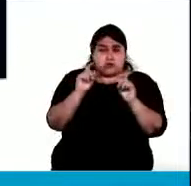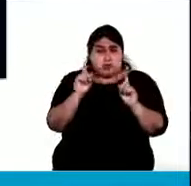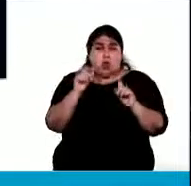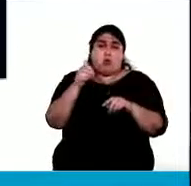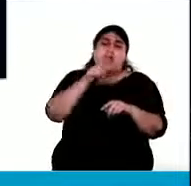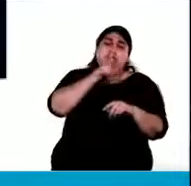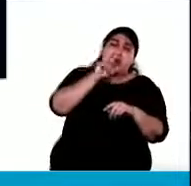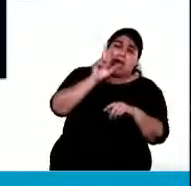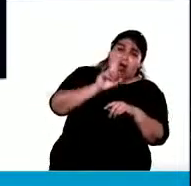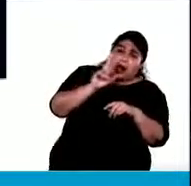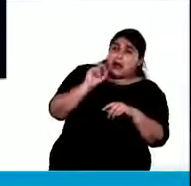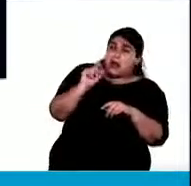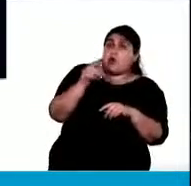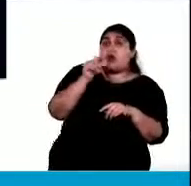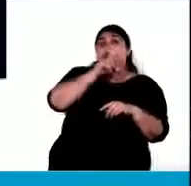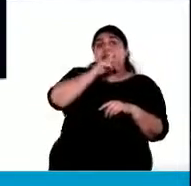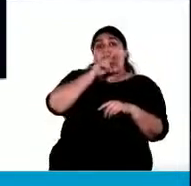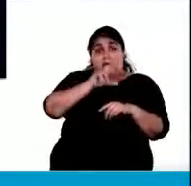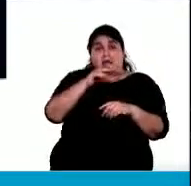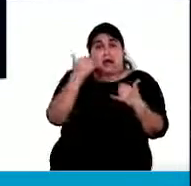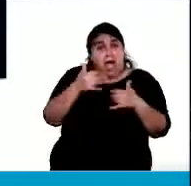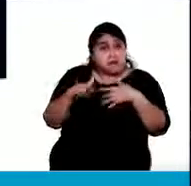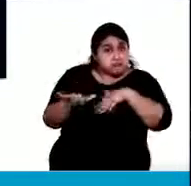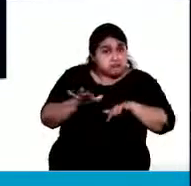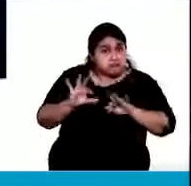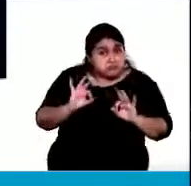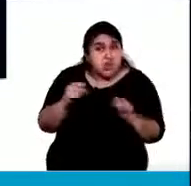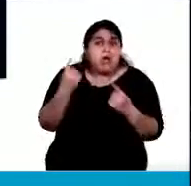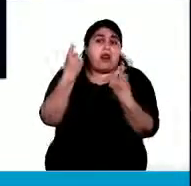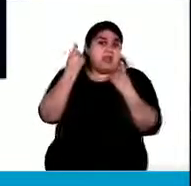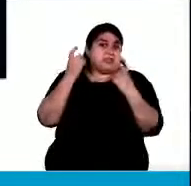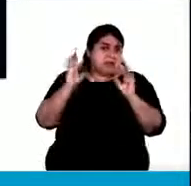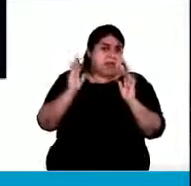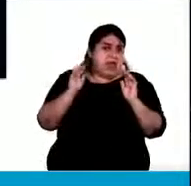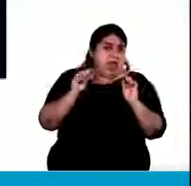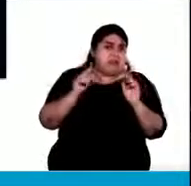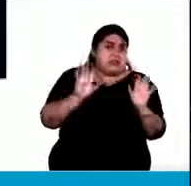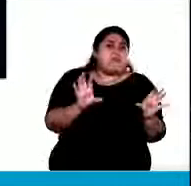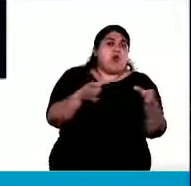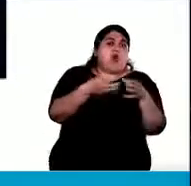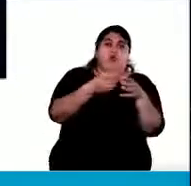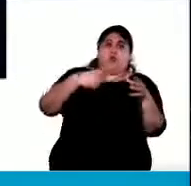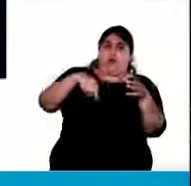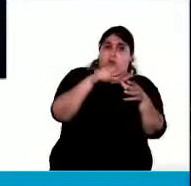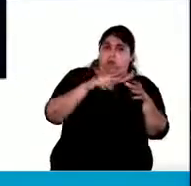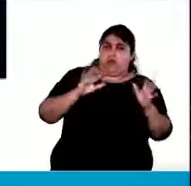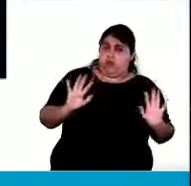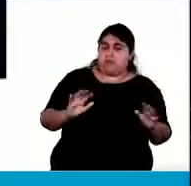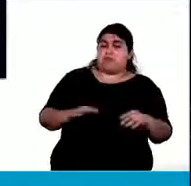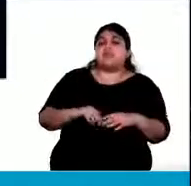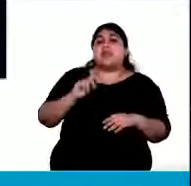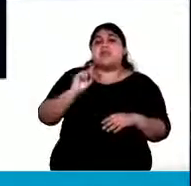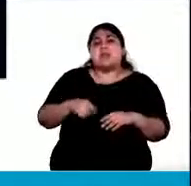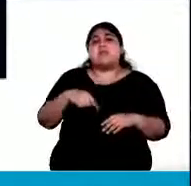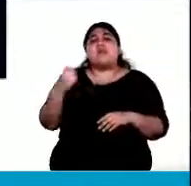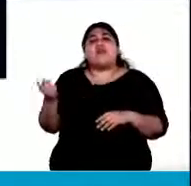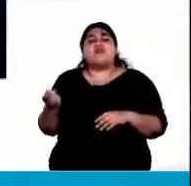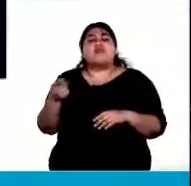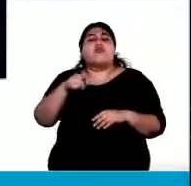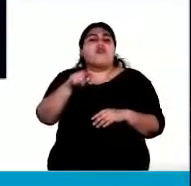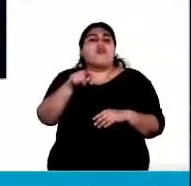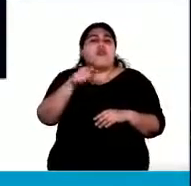ATR, es un programa que sale a dar respuesta a una necesidad que había, digamos. Lo mismo respecto, bueno, ni que hablar,